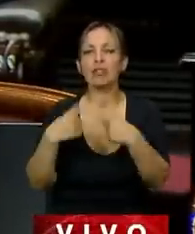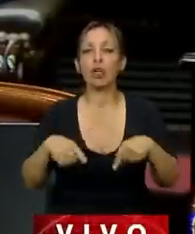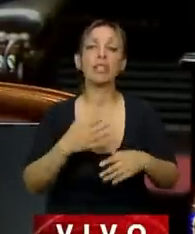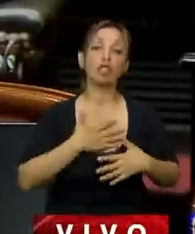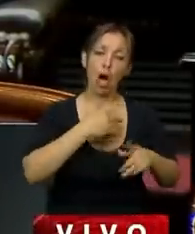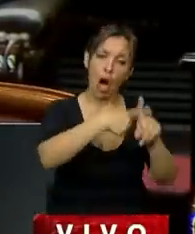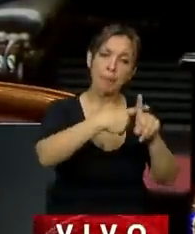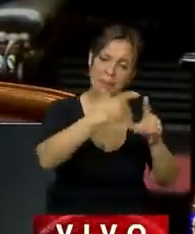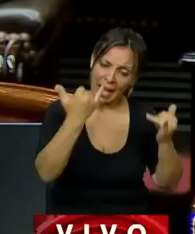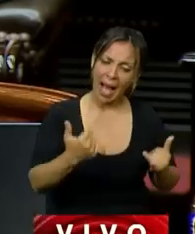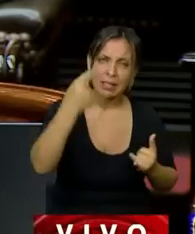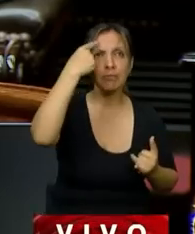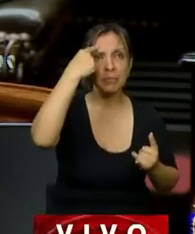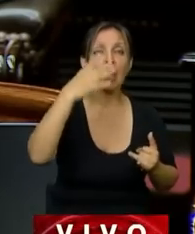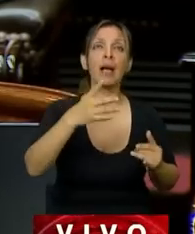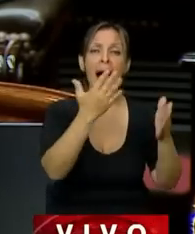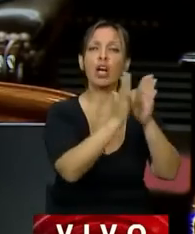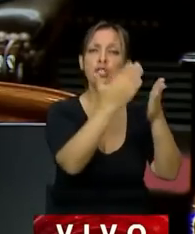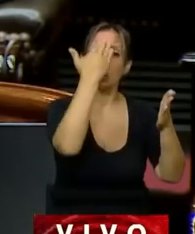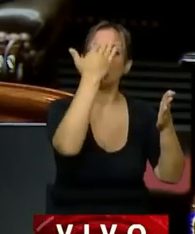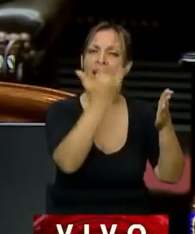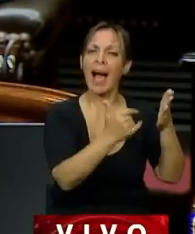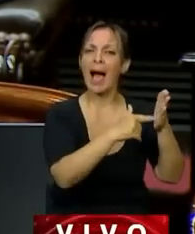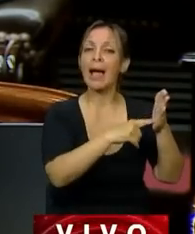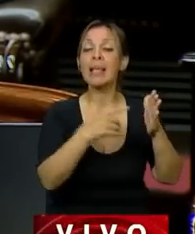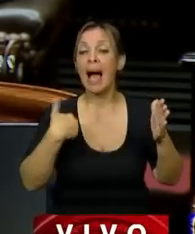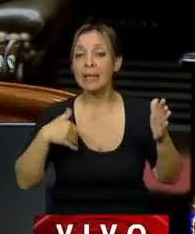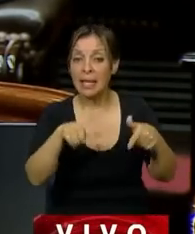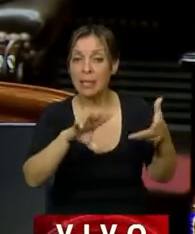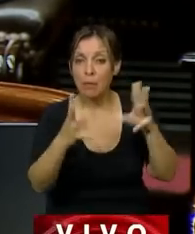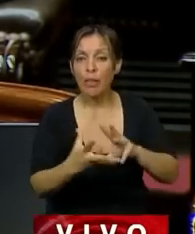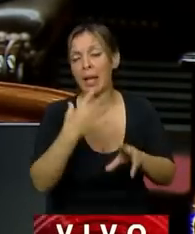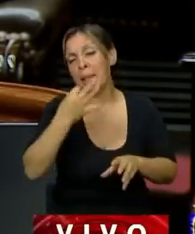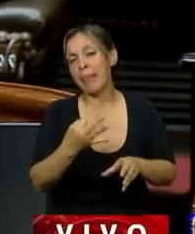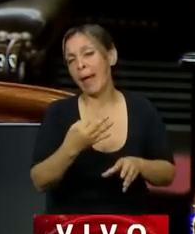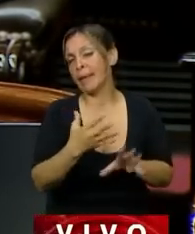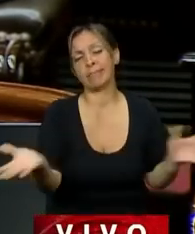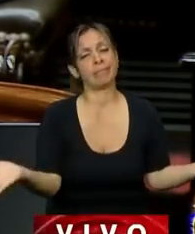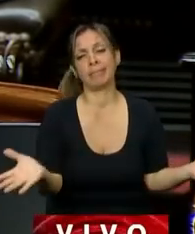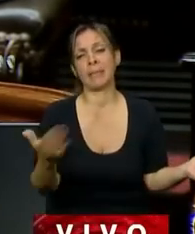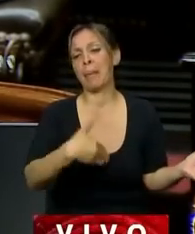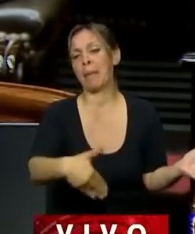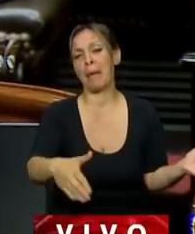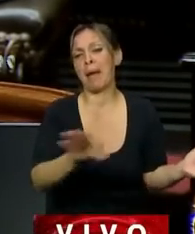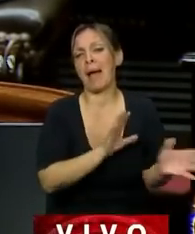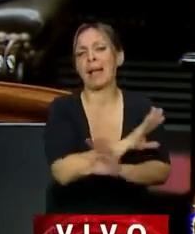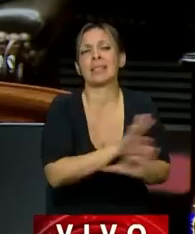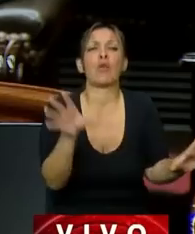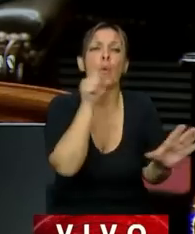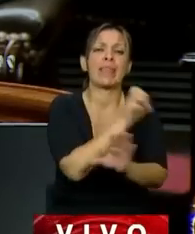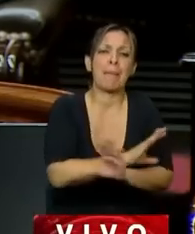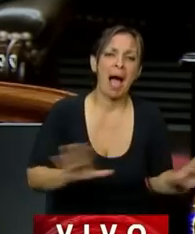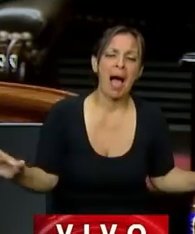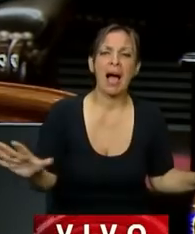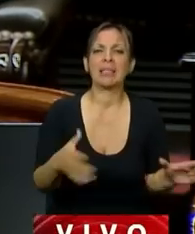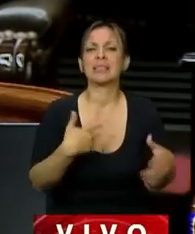Soy optimista, nos queda la Constitución, la Argentina, este modelo, es una vaca flaca que cría el último ternero, que no da más, que